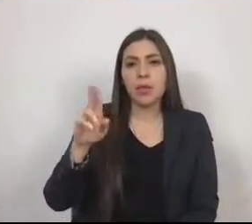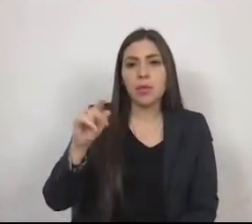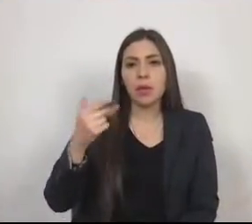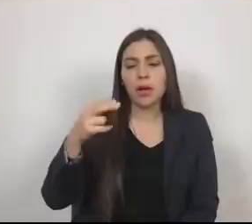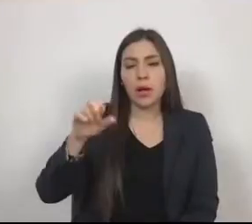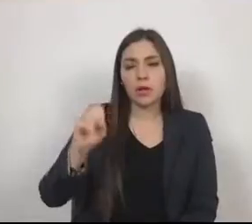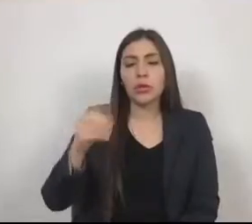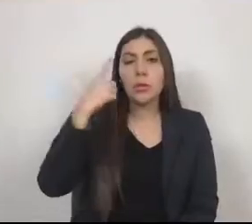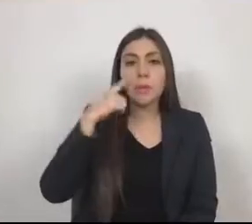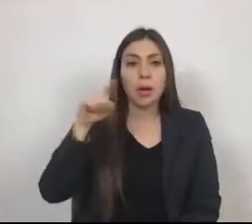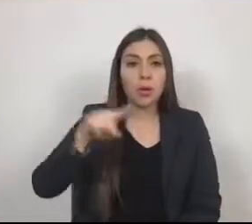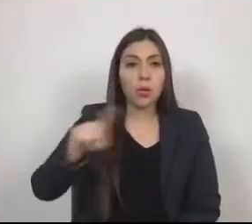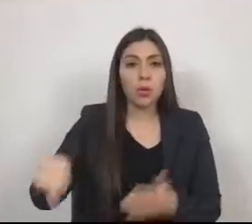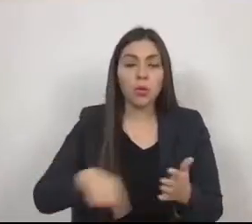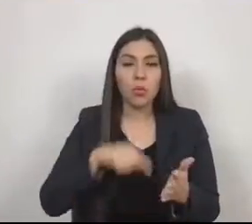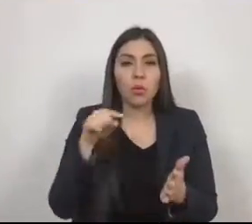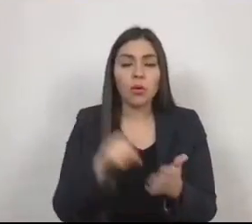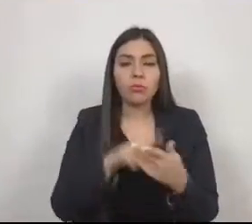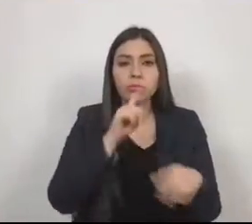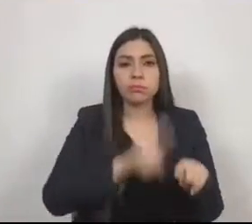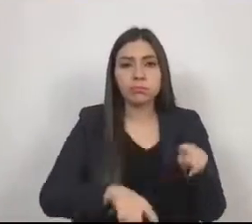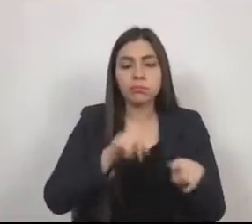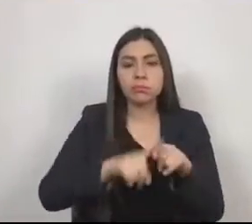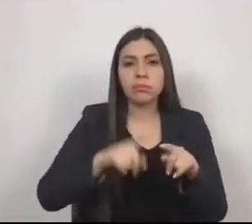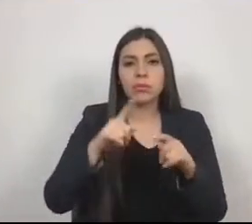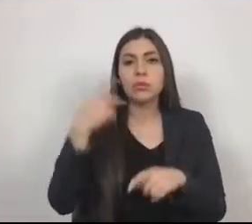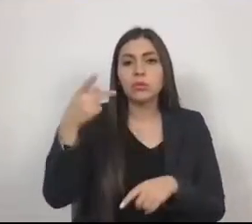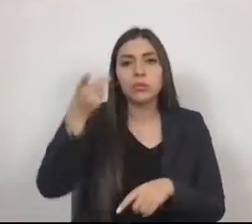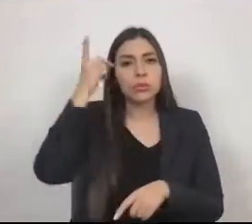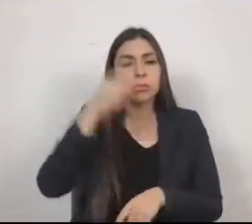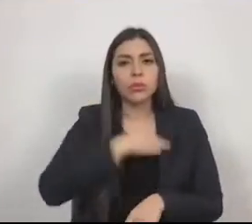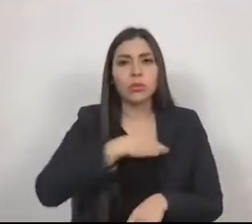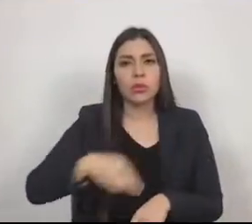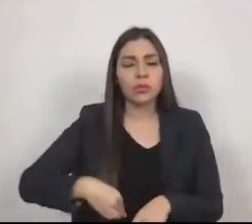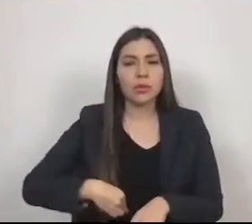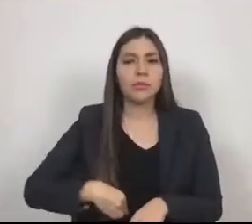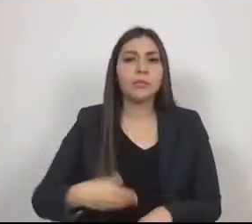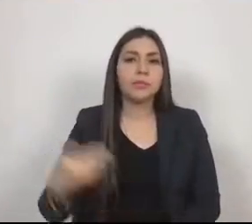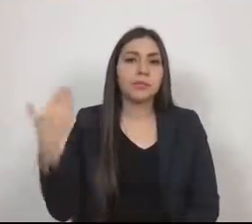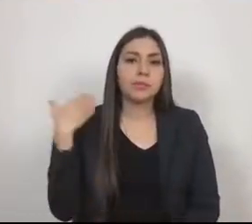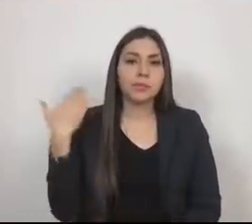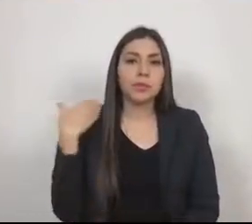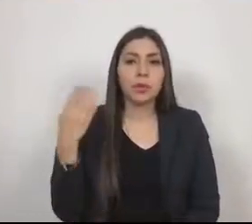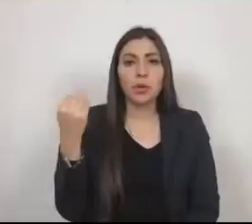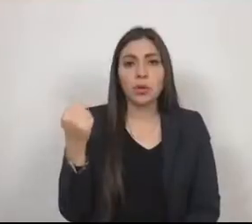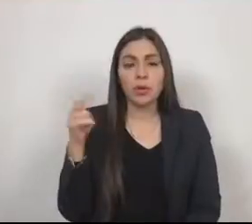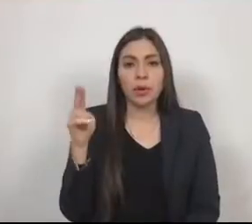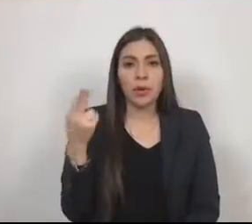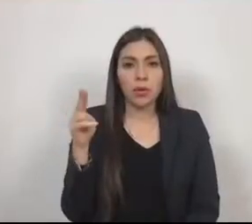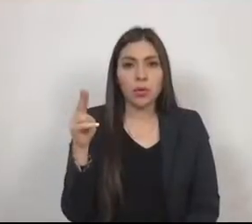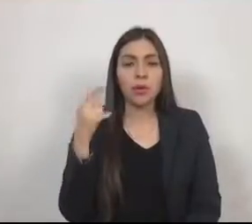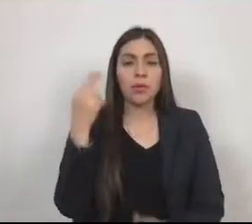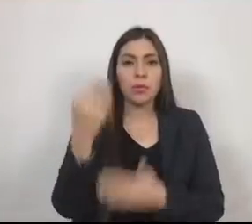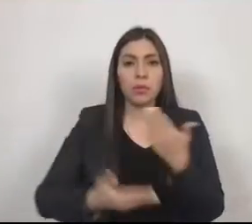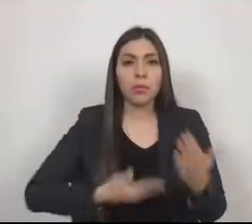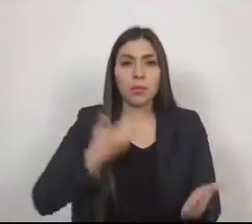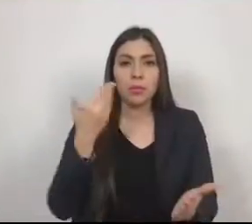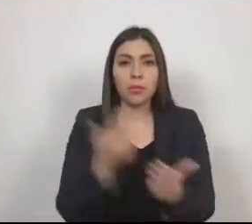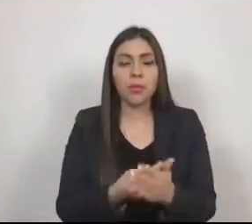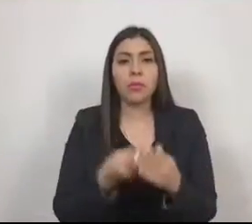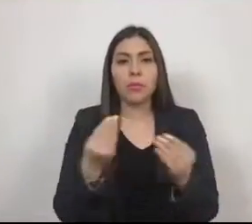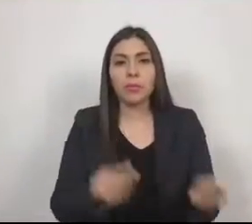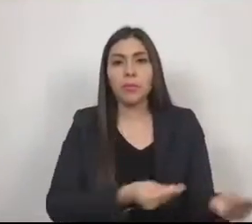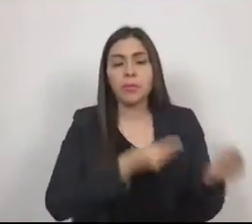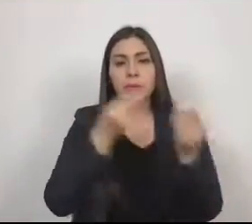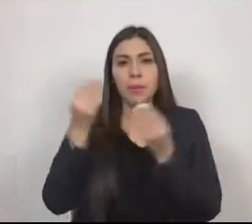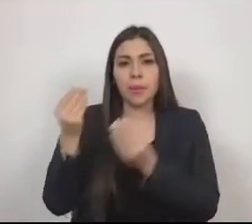desincorporar y transmitir el dominio de un inmueble de propiedad municipal. El pasado 9 de noviembre se presentó la iniciativa del Ejecutivo Estatal con